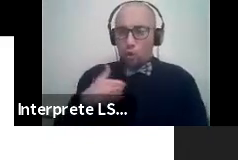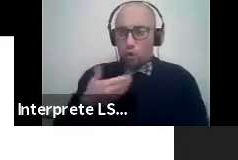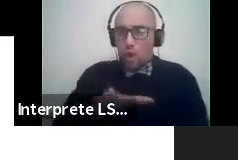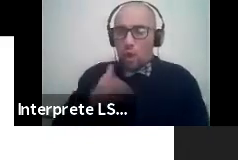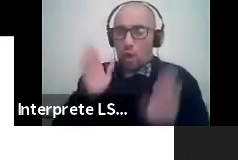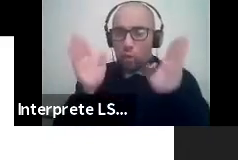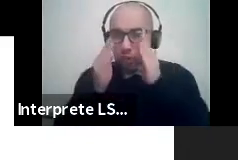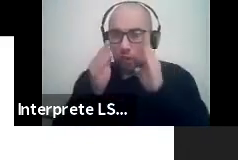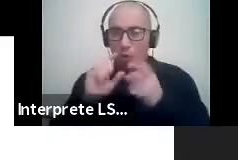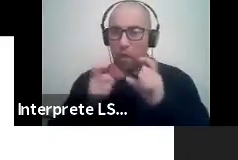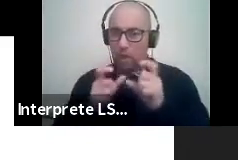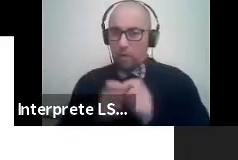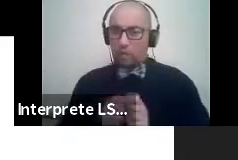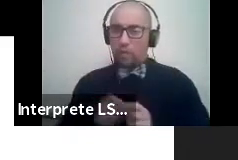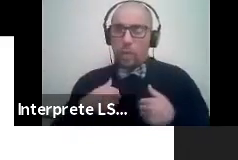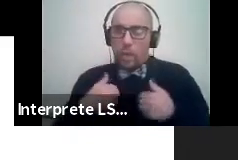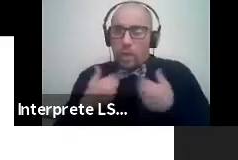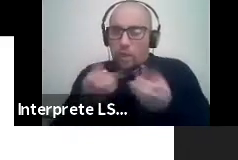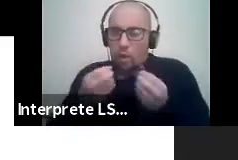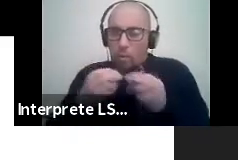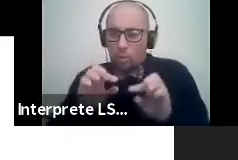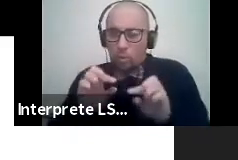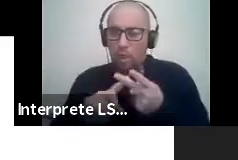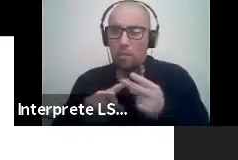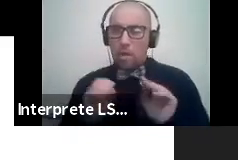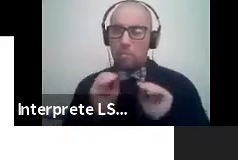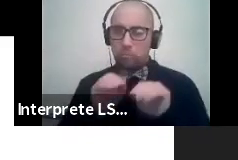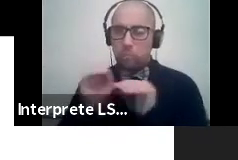mismas oportunidades y refuerzos?